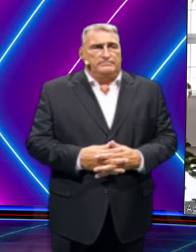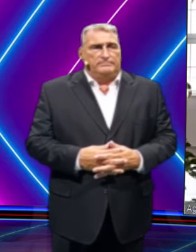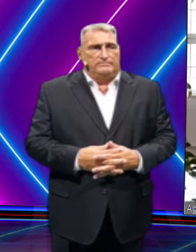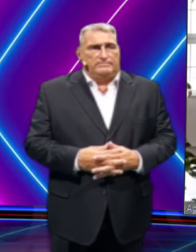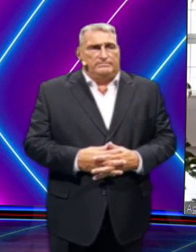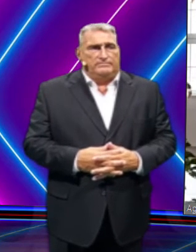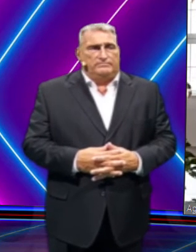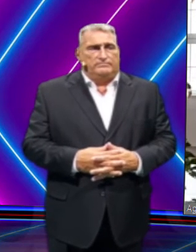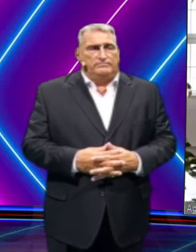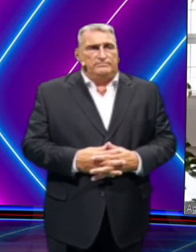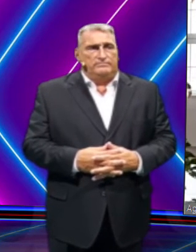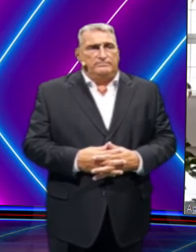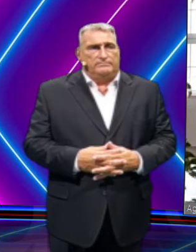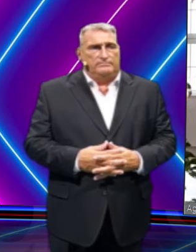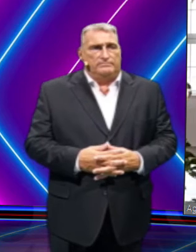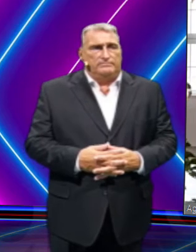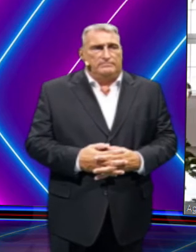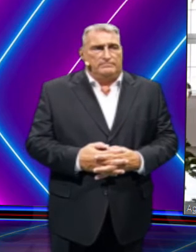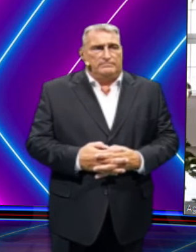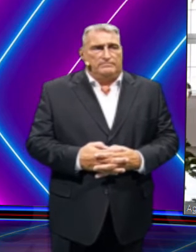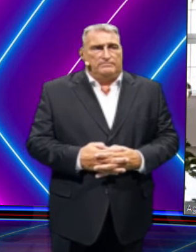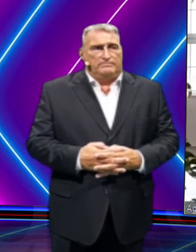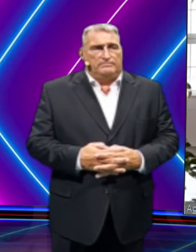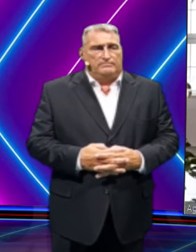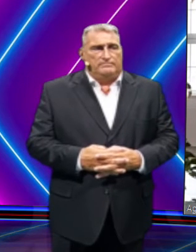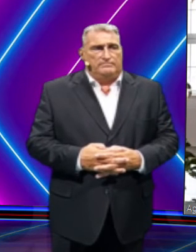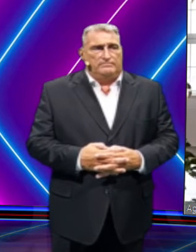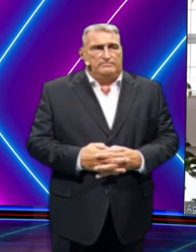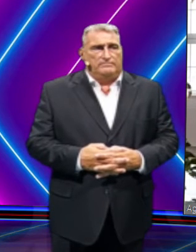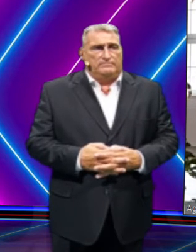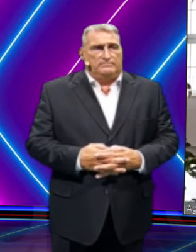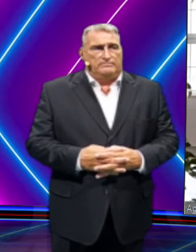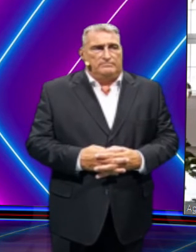lugar en el mundo de muertos cada millón de habitantes?